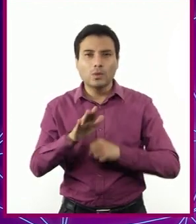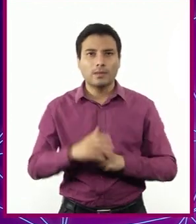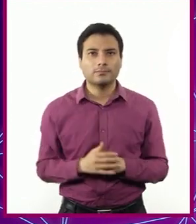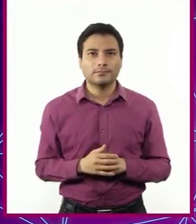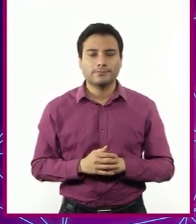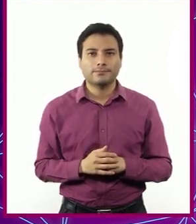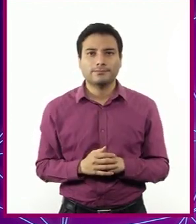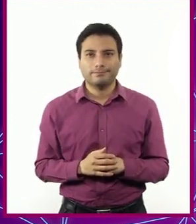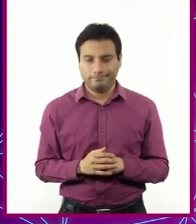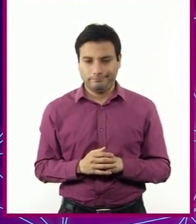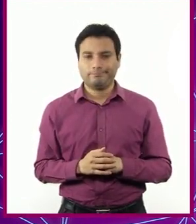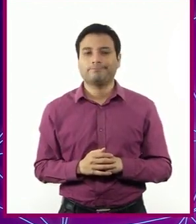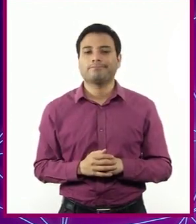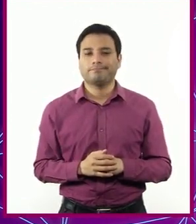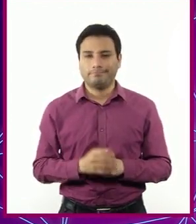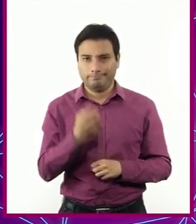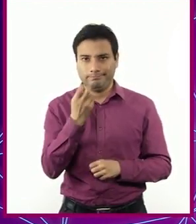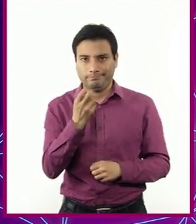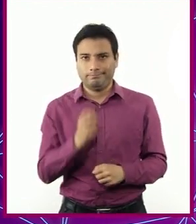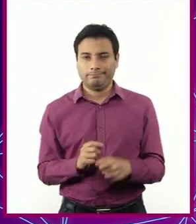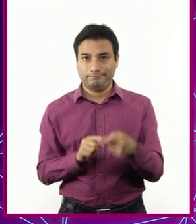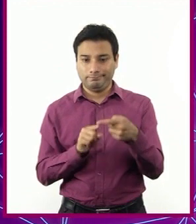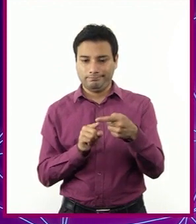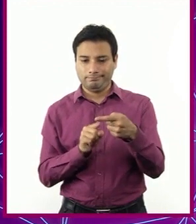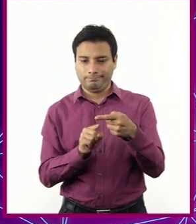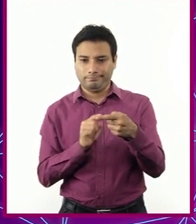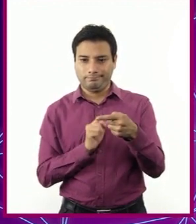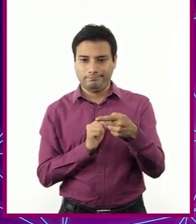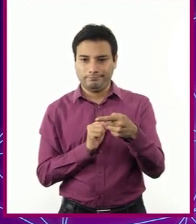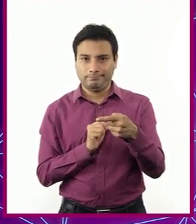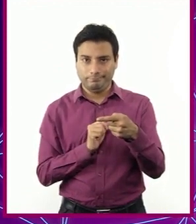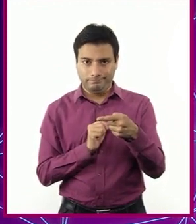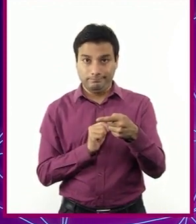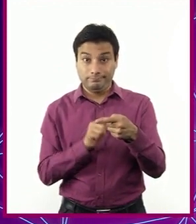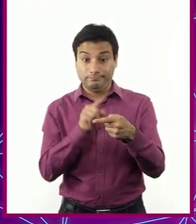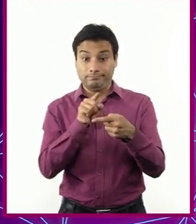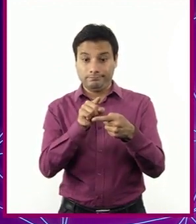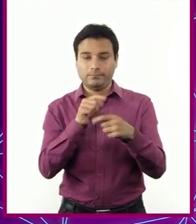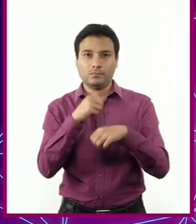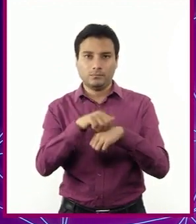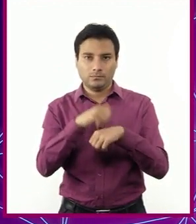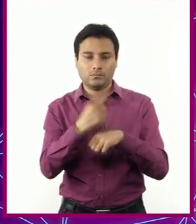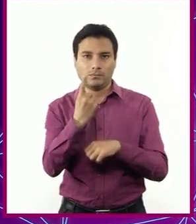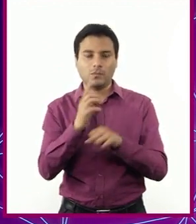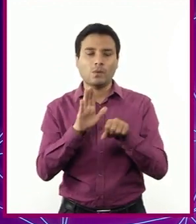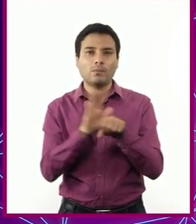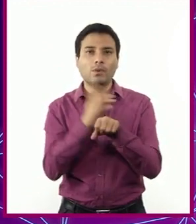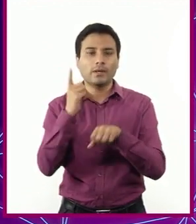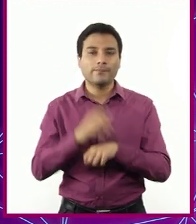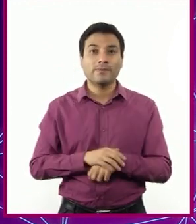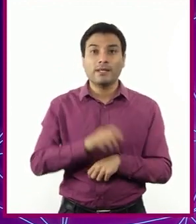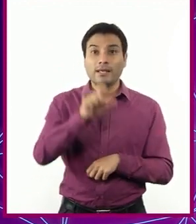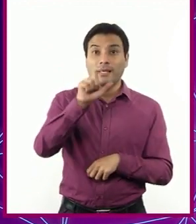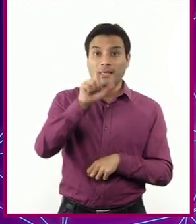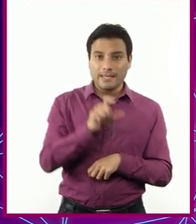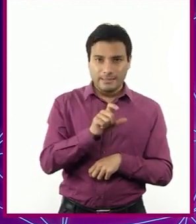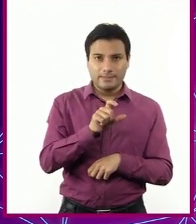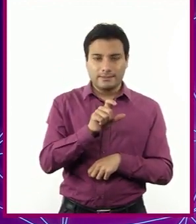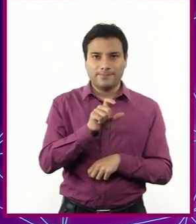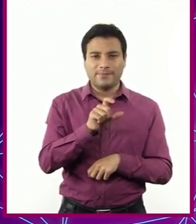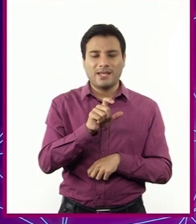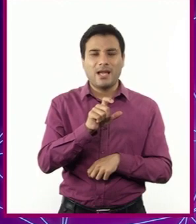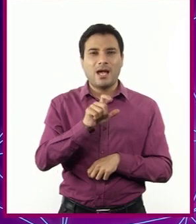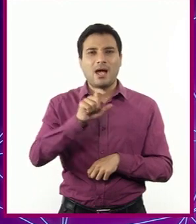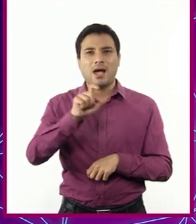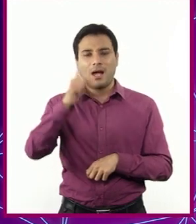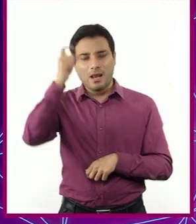Quedaron en el denominador. Y como quedaron en el denominador, el numerador es 1, porque x a la 20 entre x a la 20 es